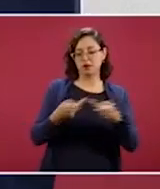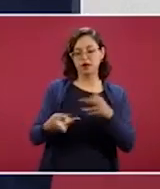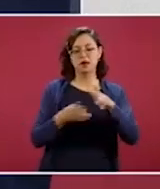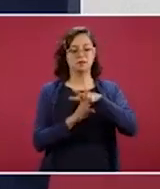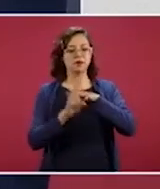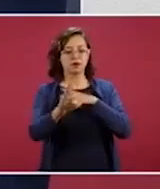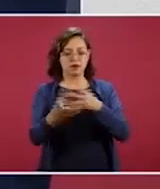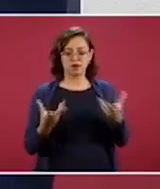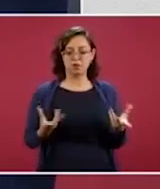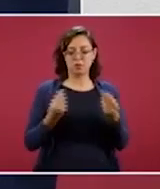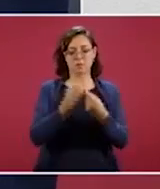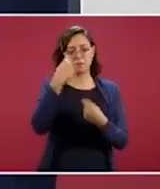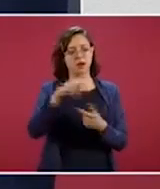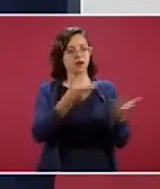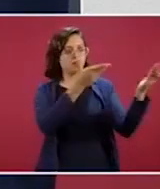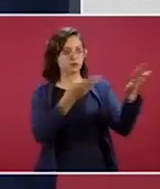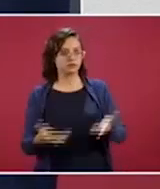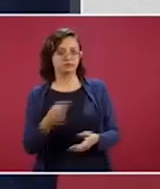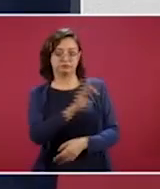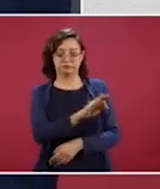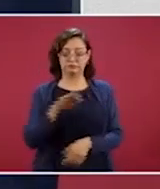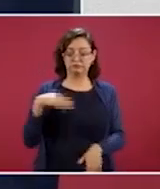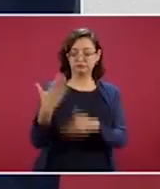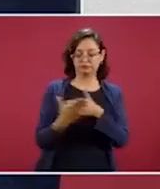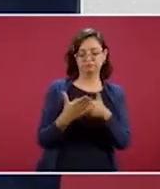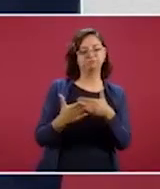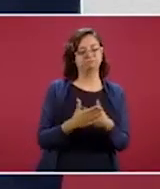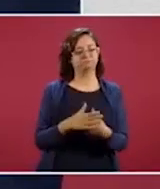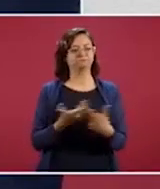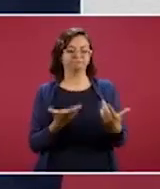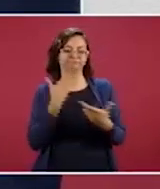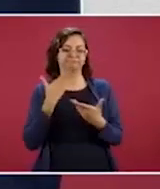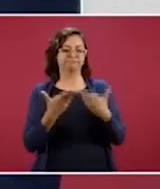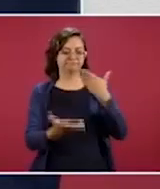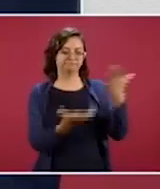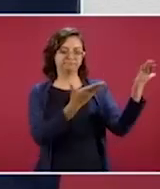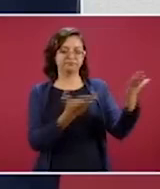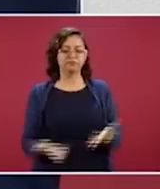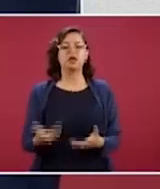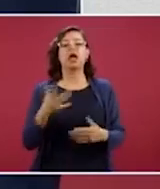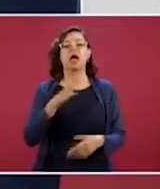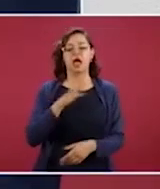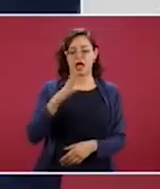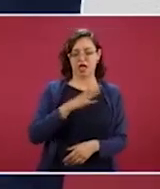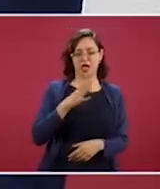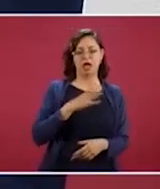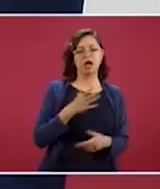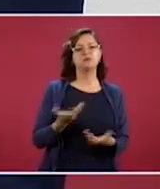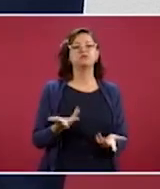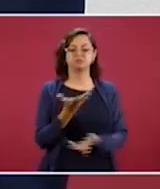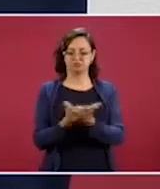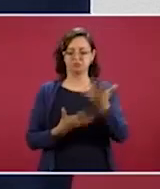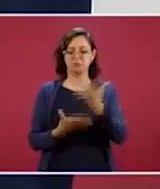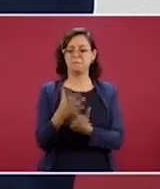entonces la guardia nacional tiene un plan general de acción paisano 2019 2020